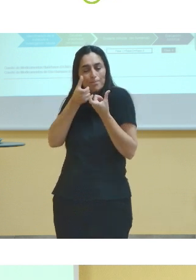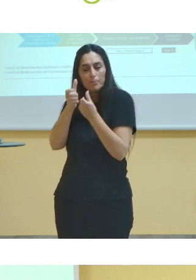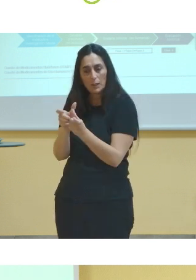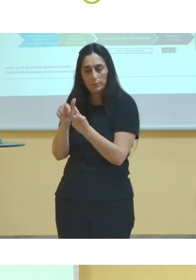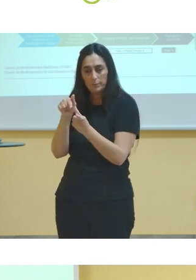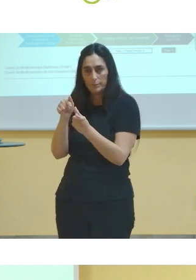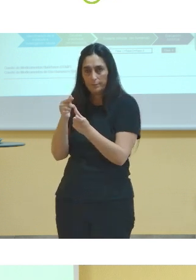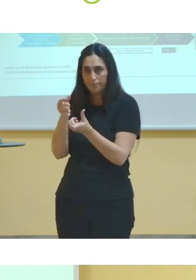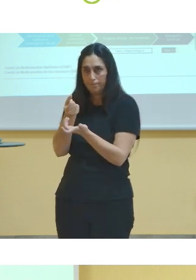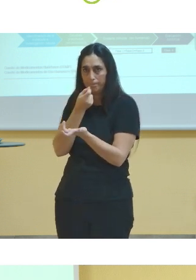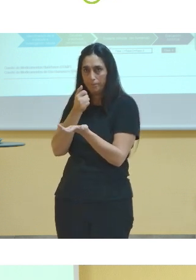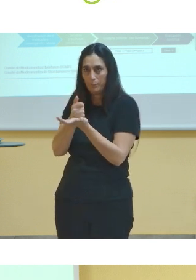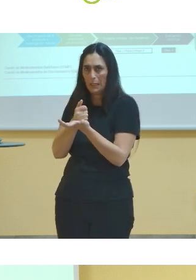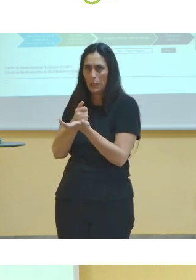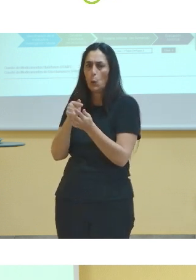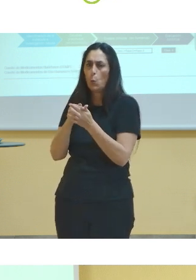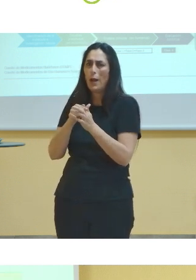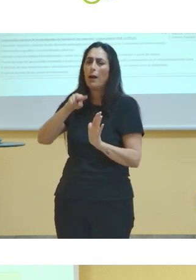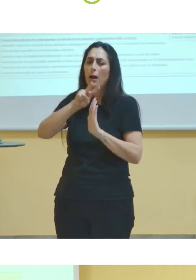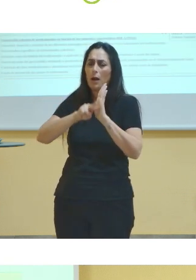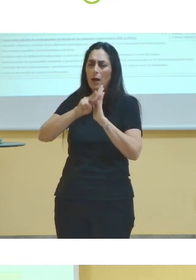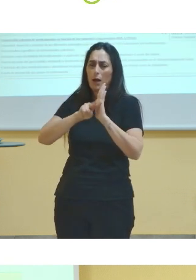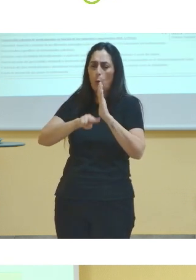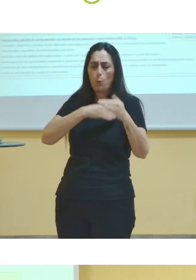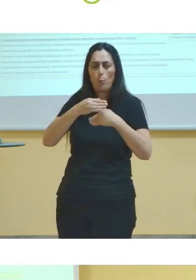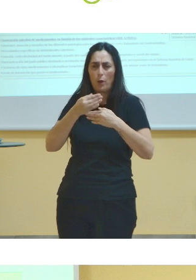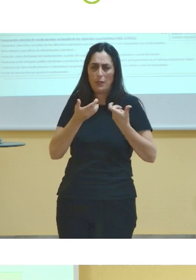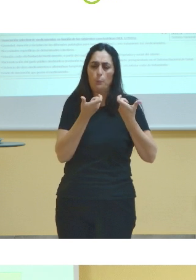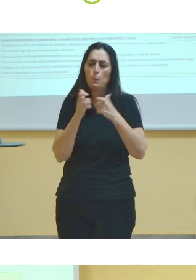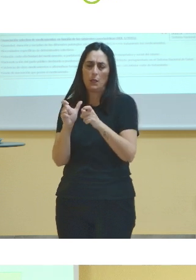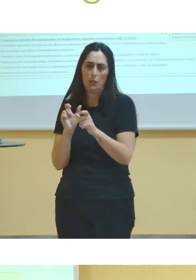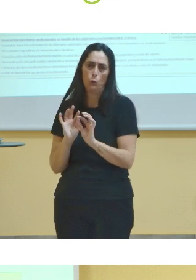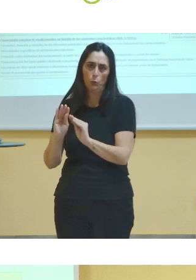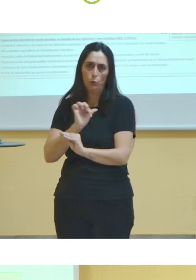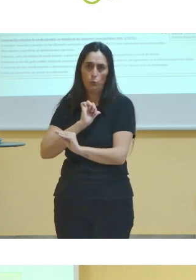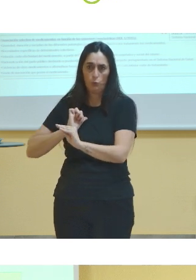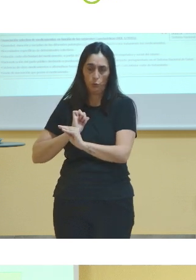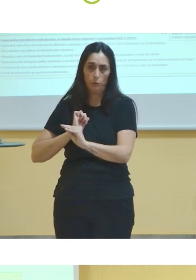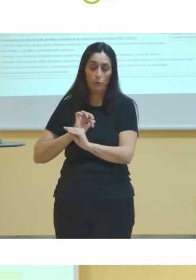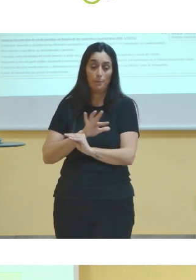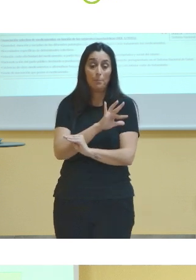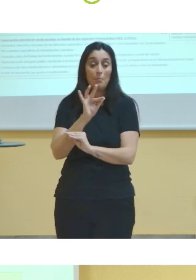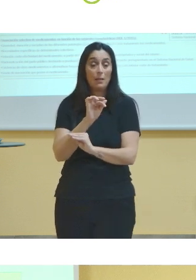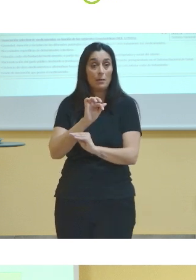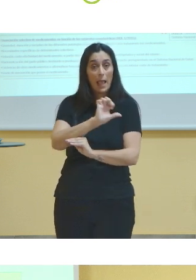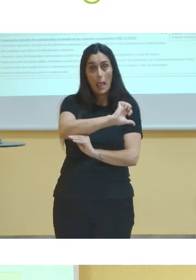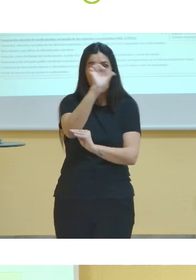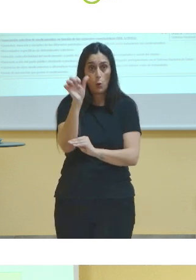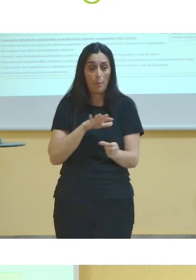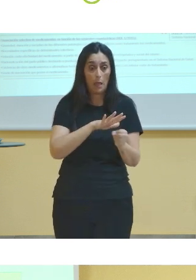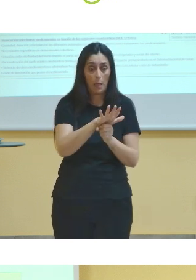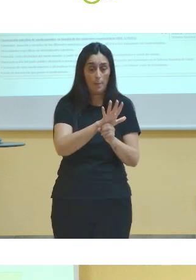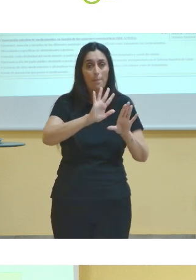digamos, trayectoria regulatoria. Y luego eso en el ámbito europeo, pero luego en el ámbito español